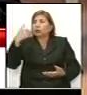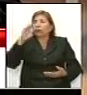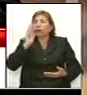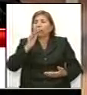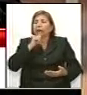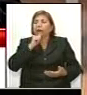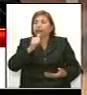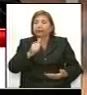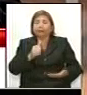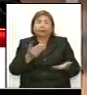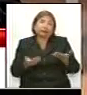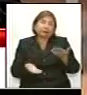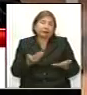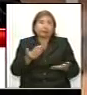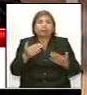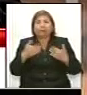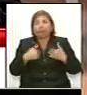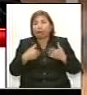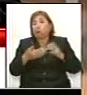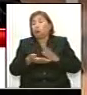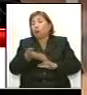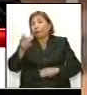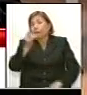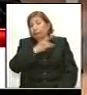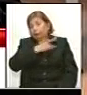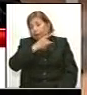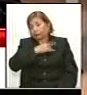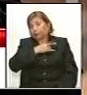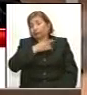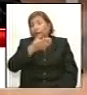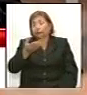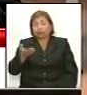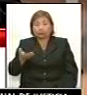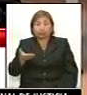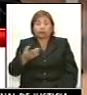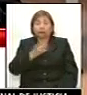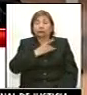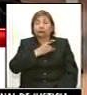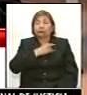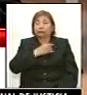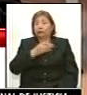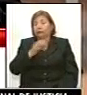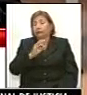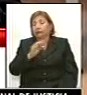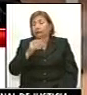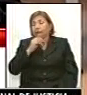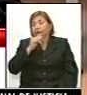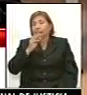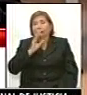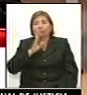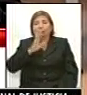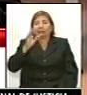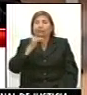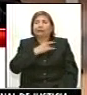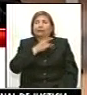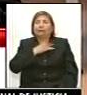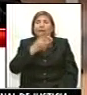fue así, ¿no? Claro, te llevaban a la universidad, ibas a la universidad, yo iba a la facultad, pero yo decía, oye, prefiero no ir a la universidad